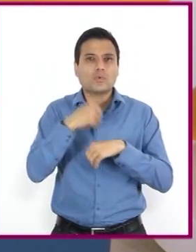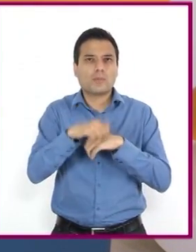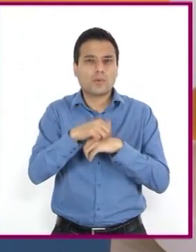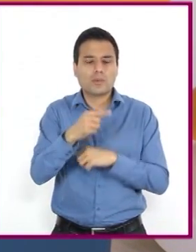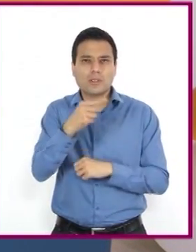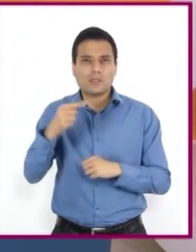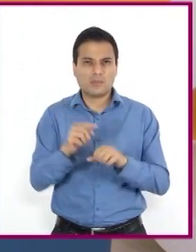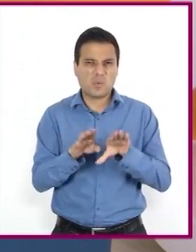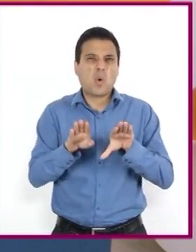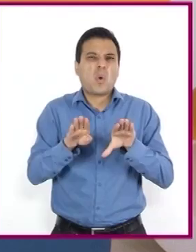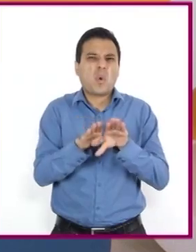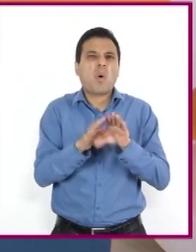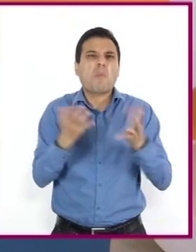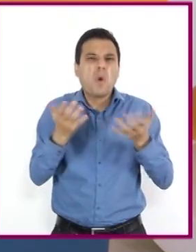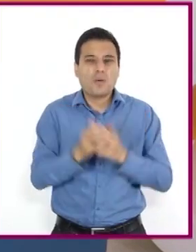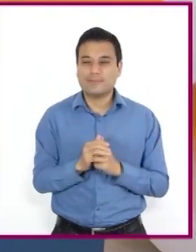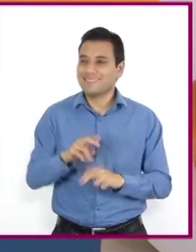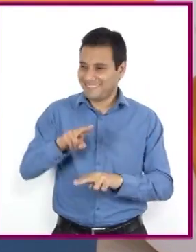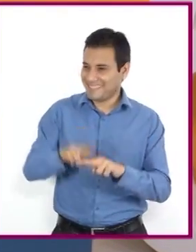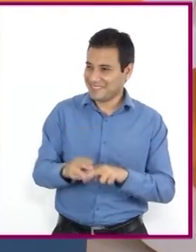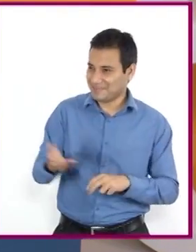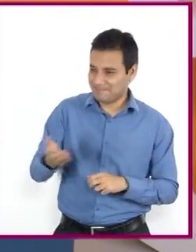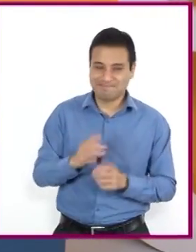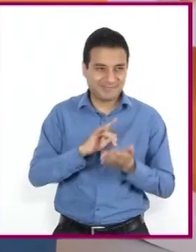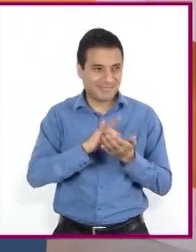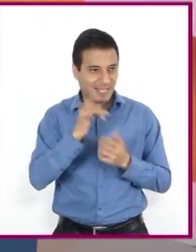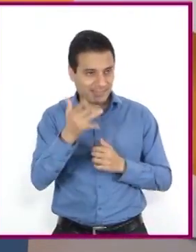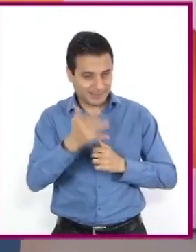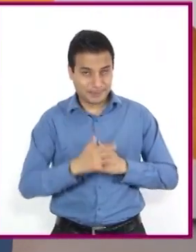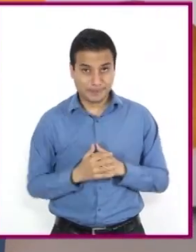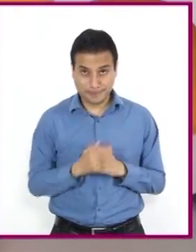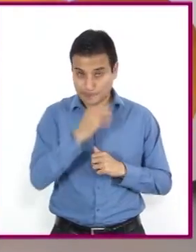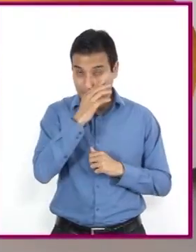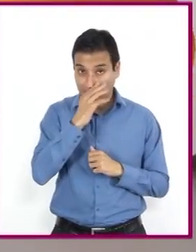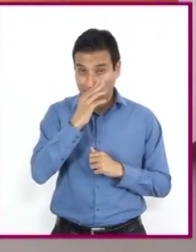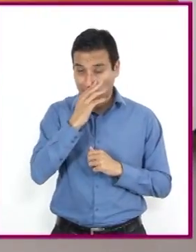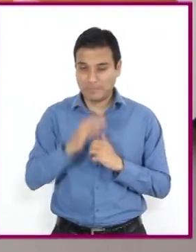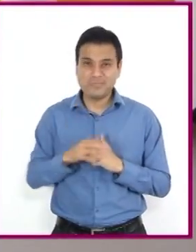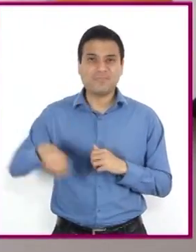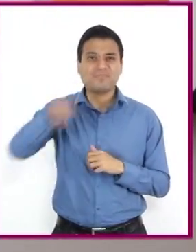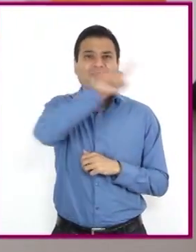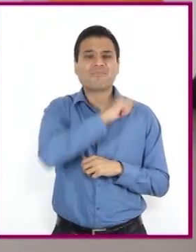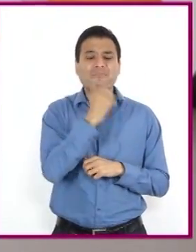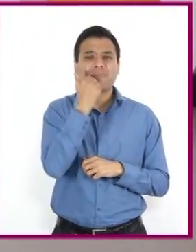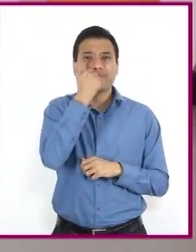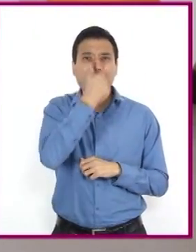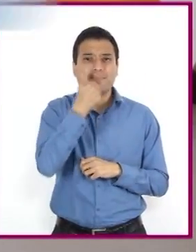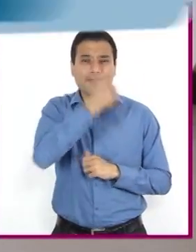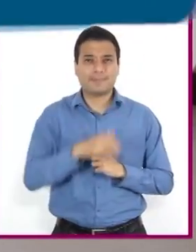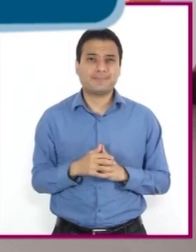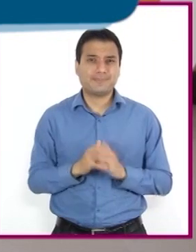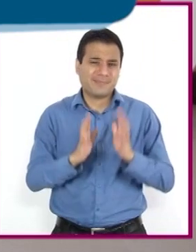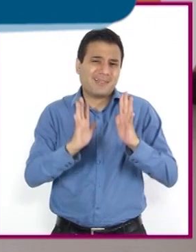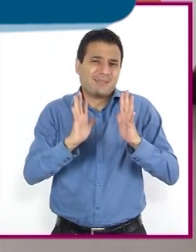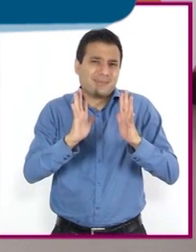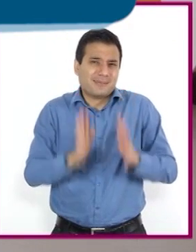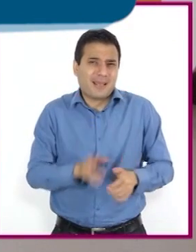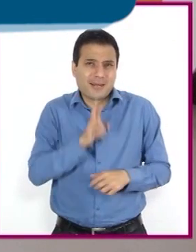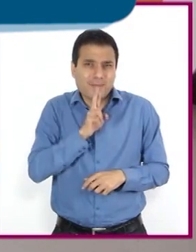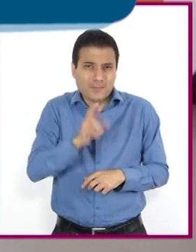negativo? Nos sentamos, maestra. Gracias. Alumnas y alumnos, ¿ya saben la